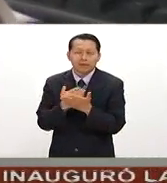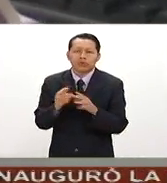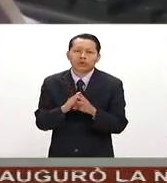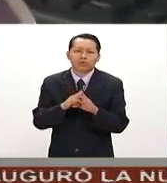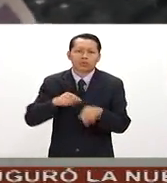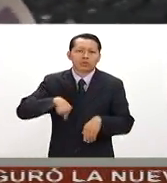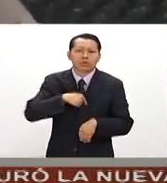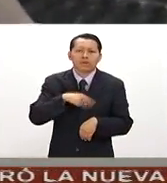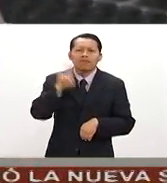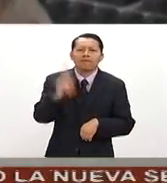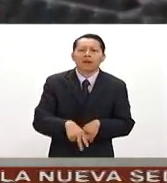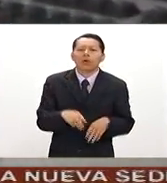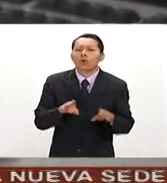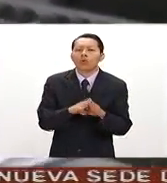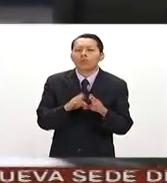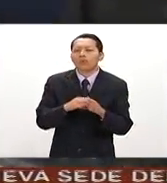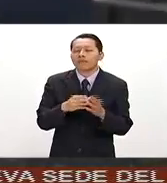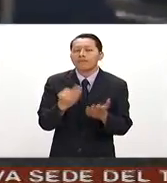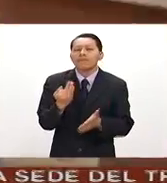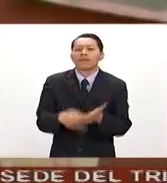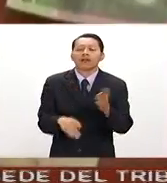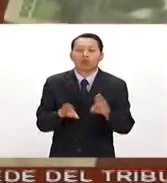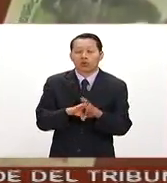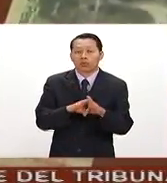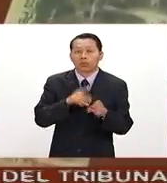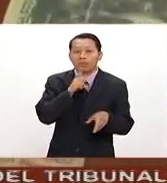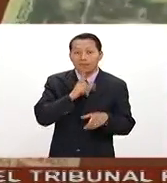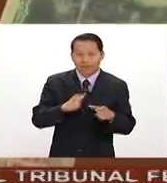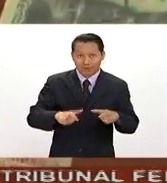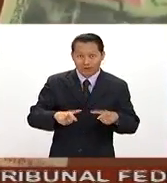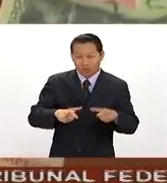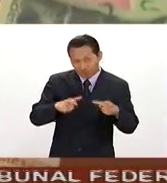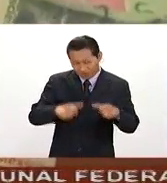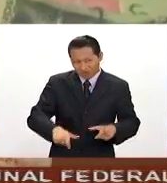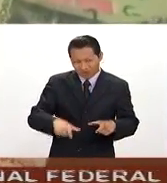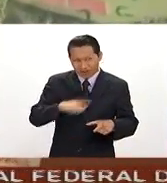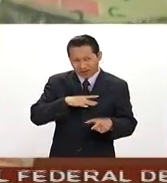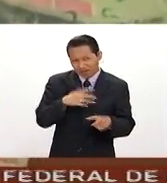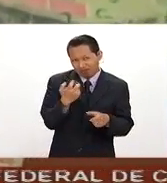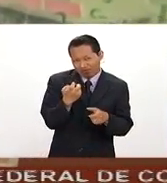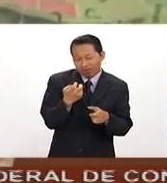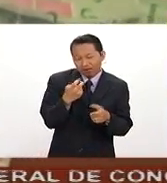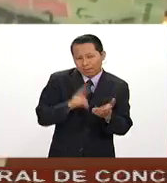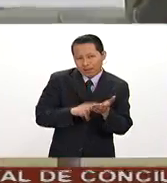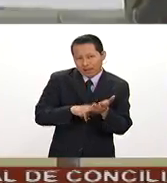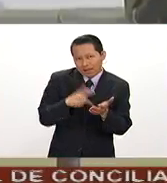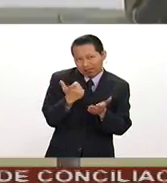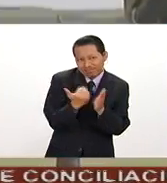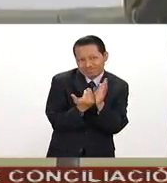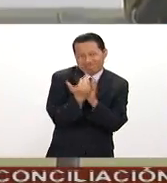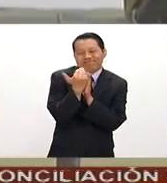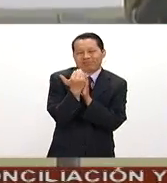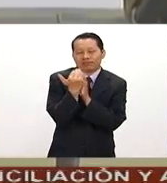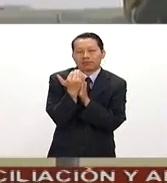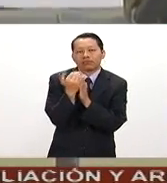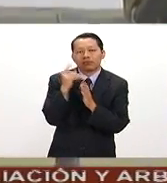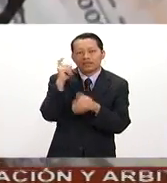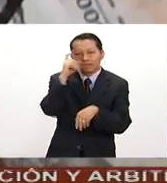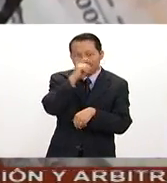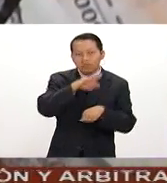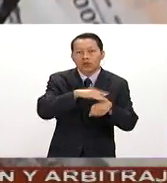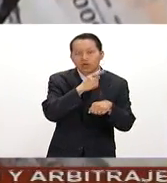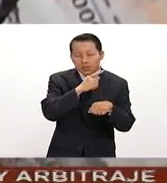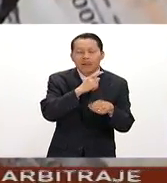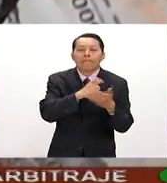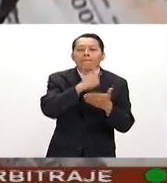verdad, casi no nos conviene que suba el precio del petróleo, porque entonces tenemos que pagar más afuera de lo que nos